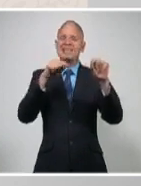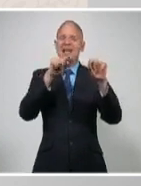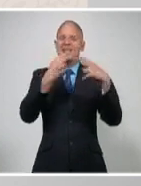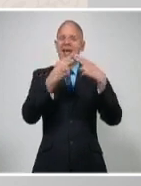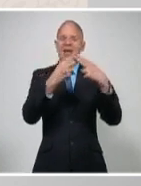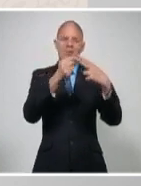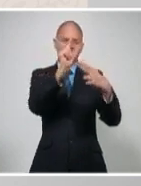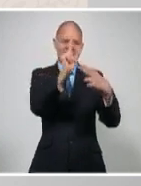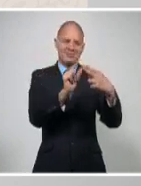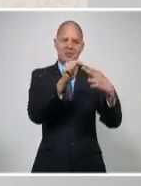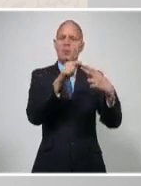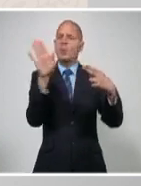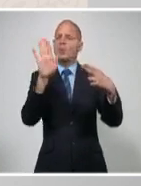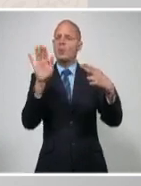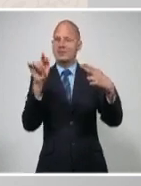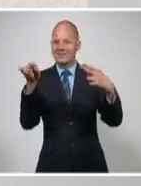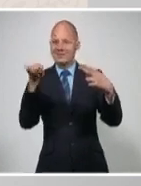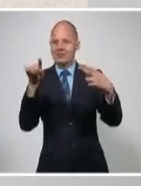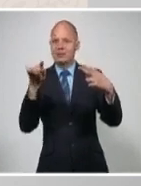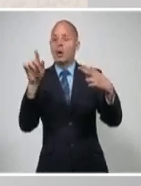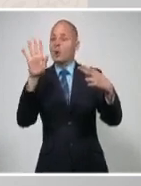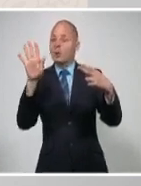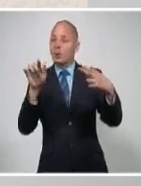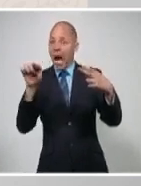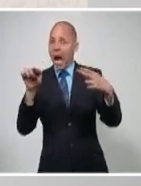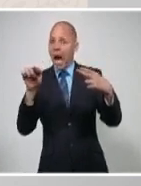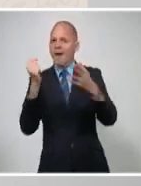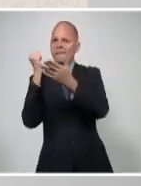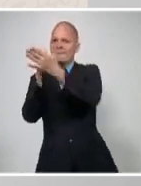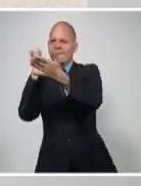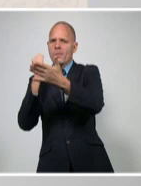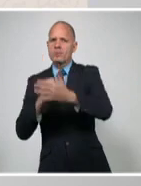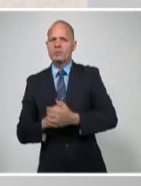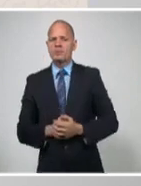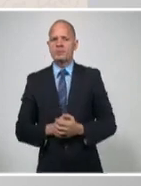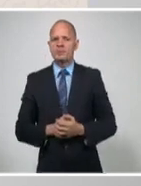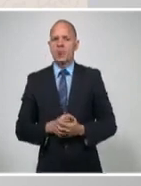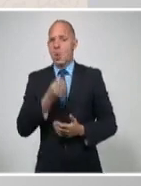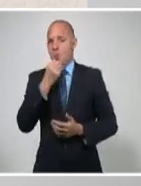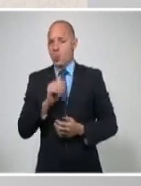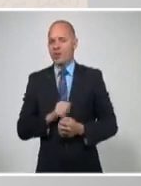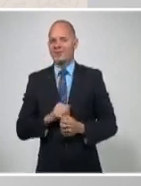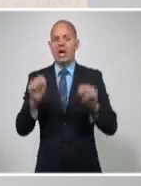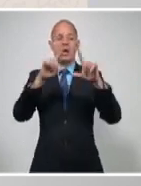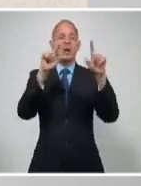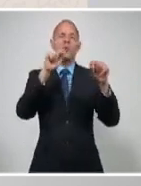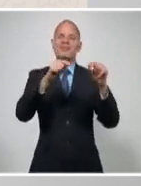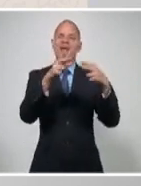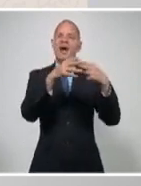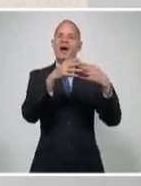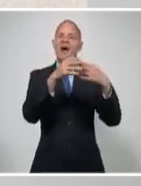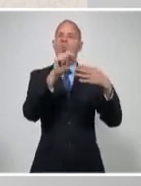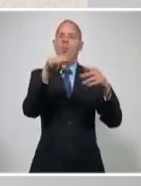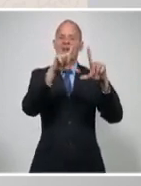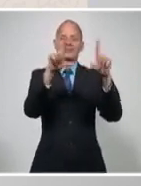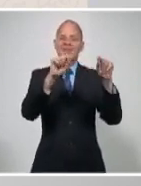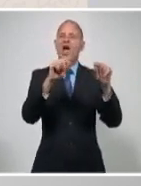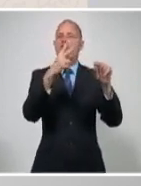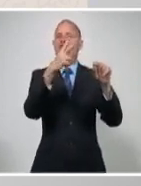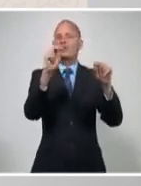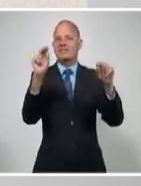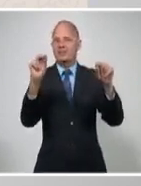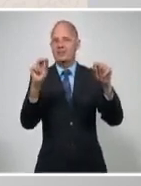ese cuño. La cuestión es usar las áreas blancas para poner las leyendas, los billetes de Fran País de 200, los de Agramonte de 500, los